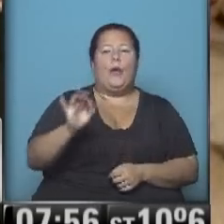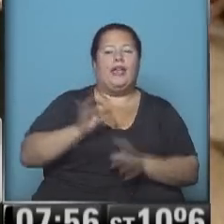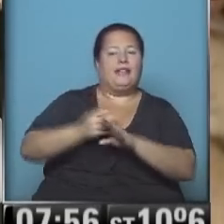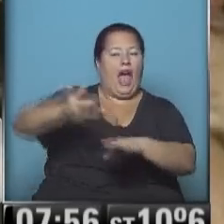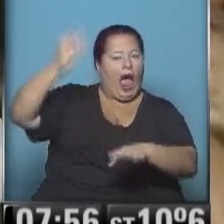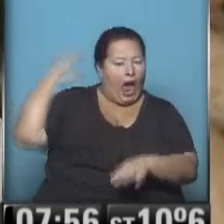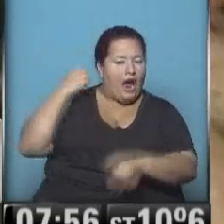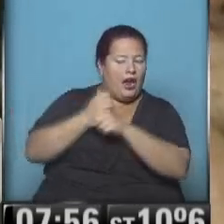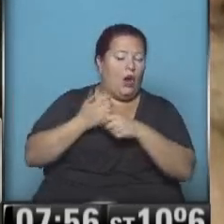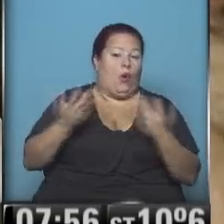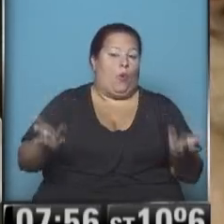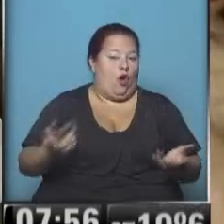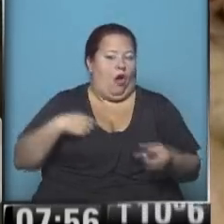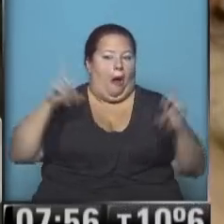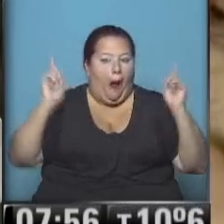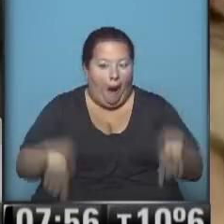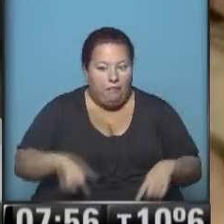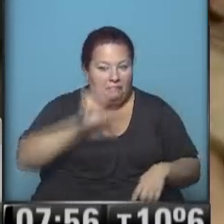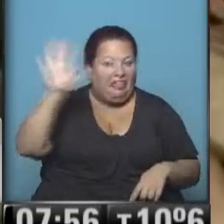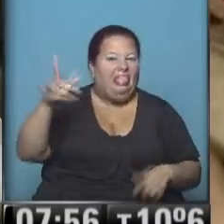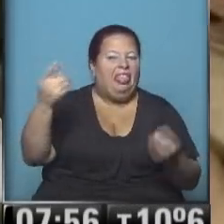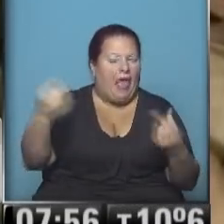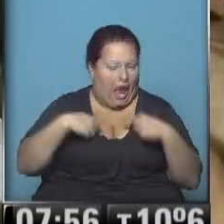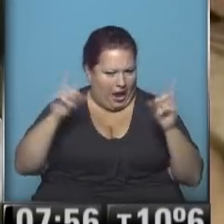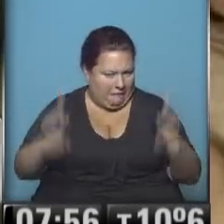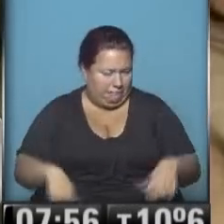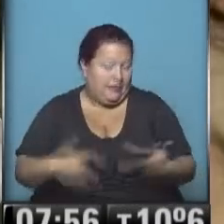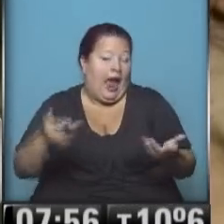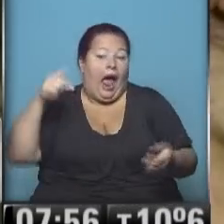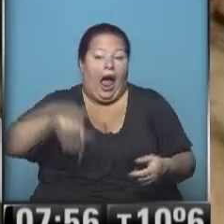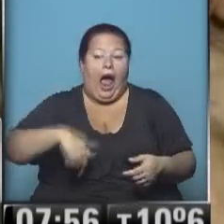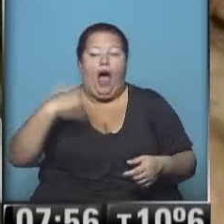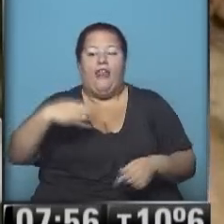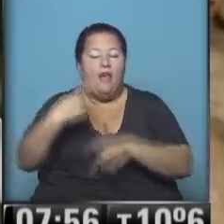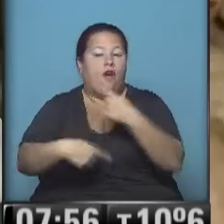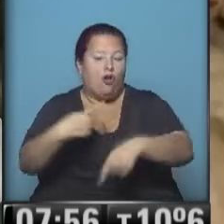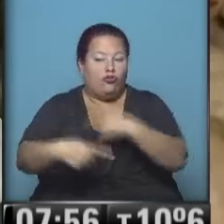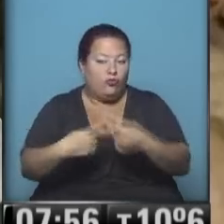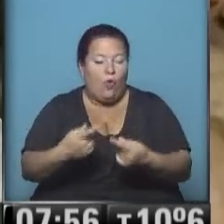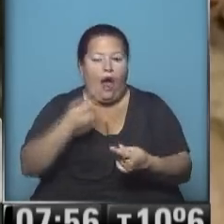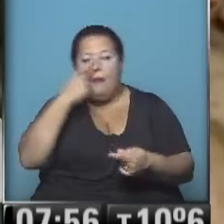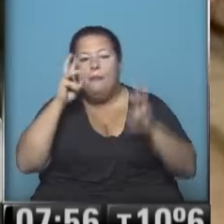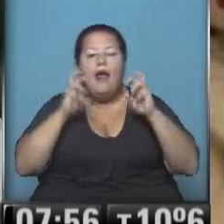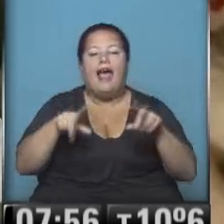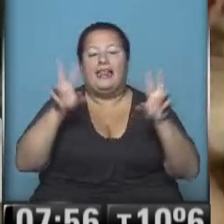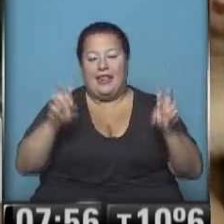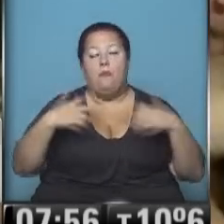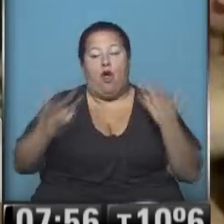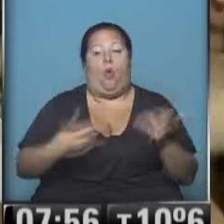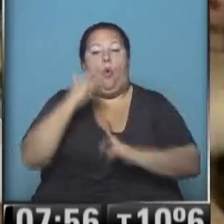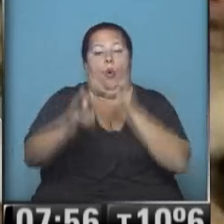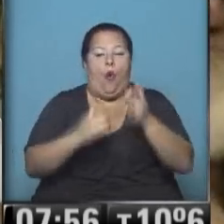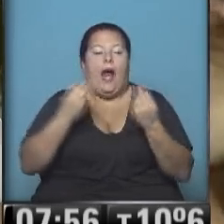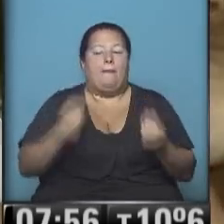años atrás. Bueno, nosotros no sabíamos de lo que estaban hablando, evidentemente. Ahora lo que hay que hacer es seguir interesándose en el tema. Por eso les cuento cuál